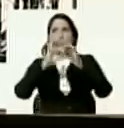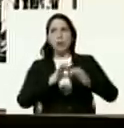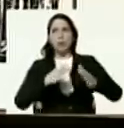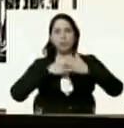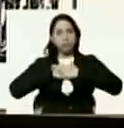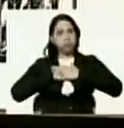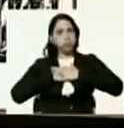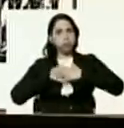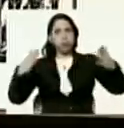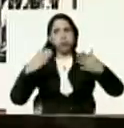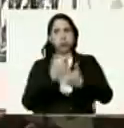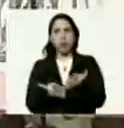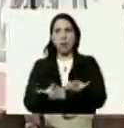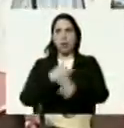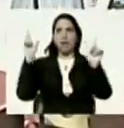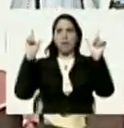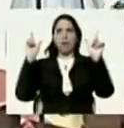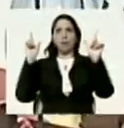dispuestos a ser libres,